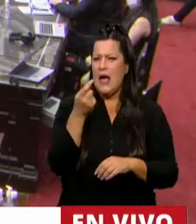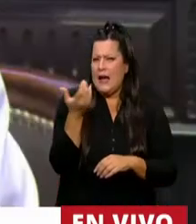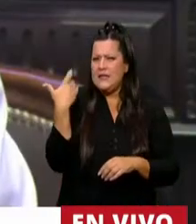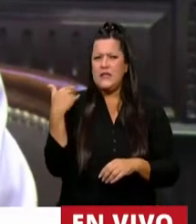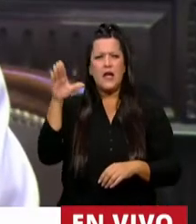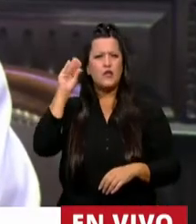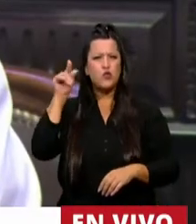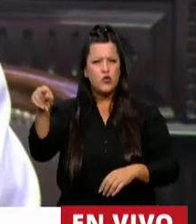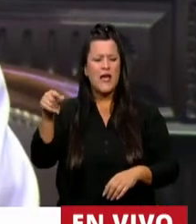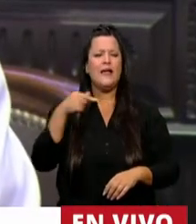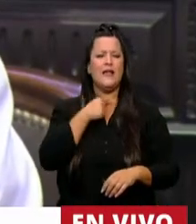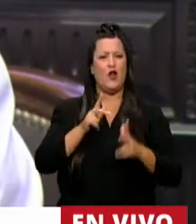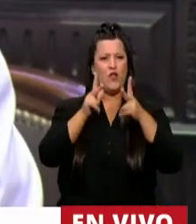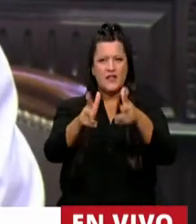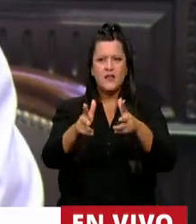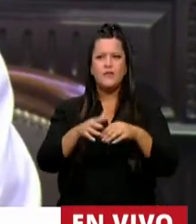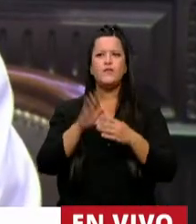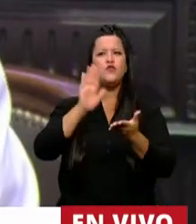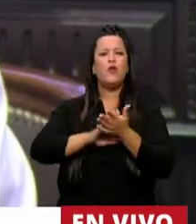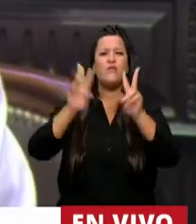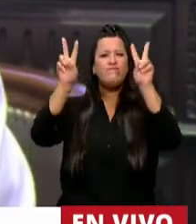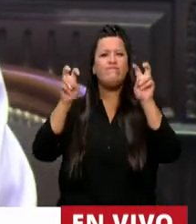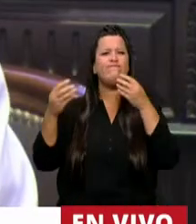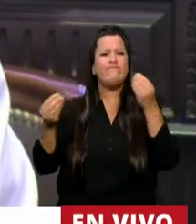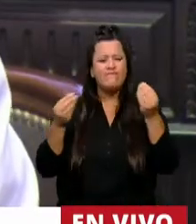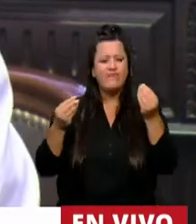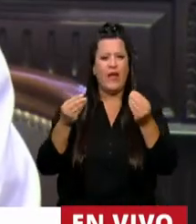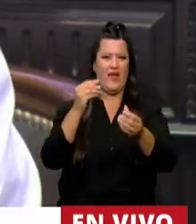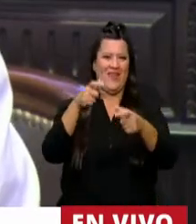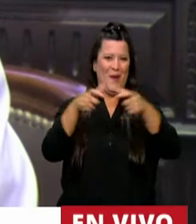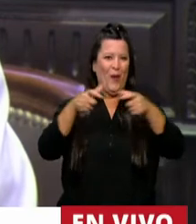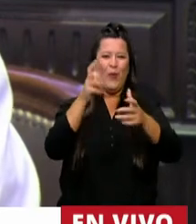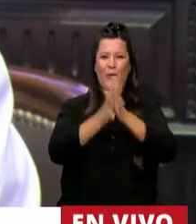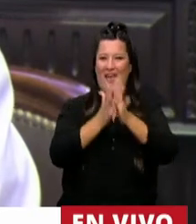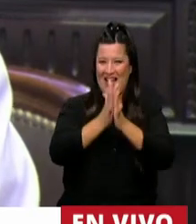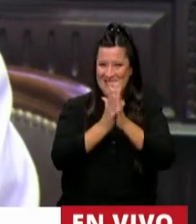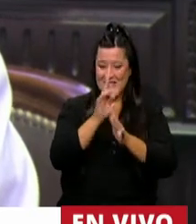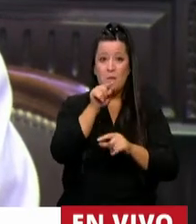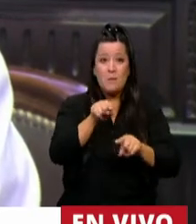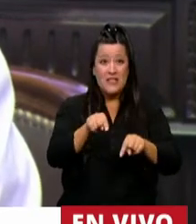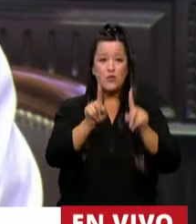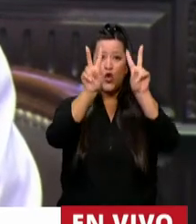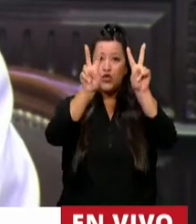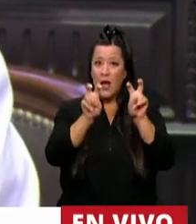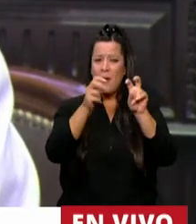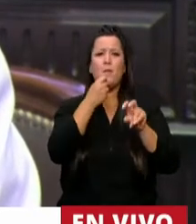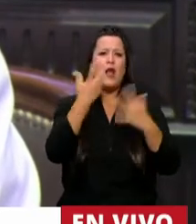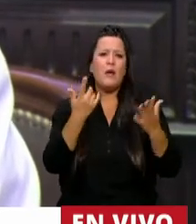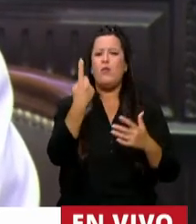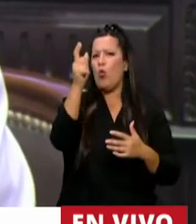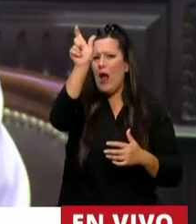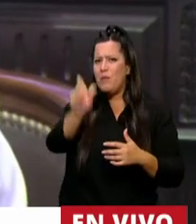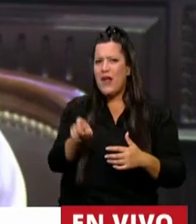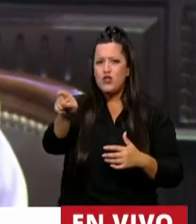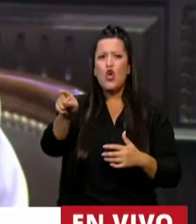escuchar. Está relacionada al tema becas y todo lo que implica para una persona